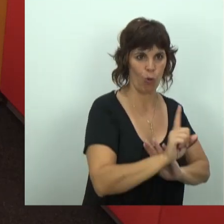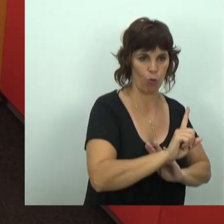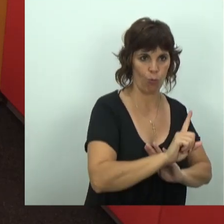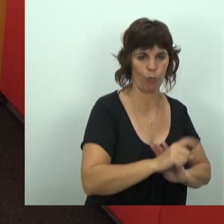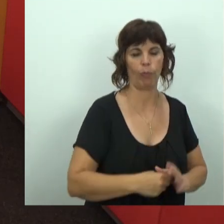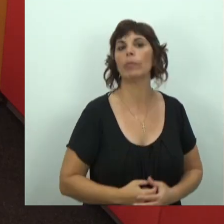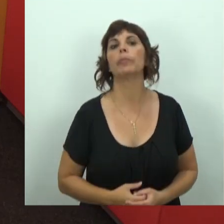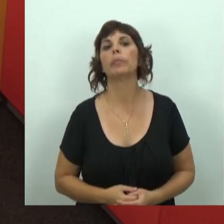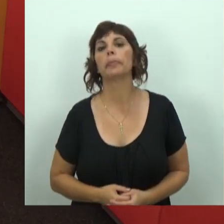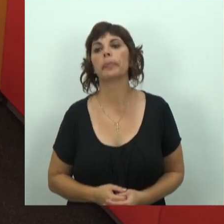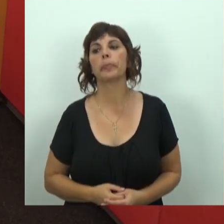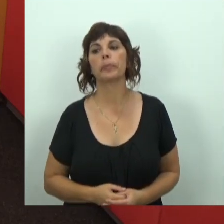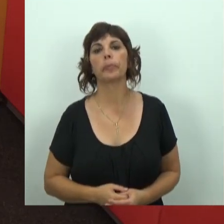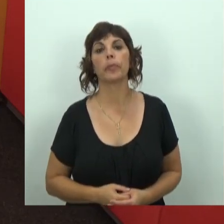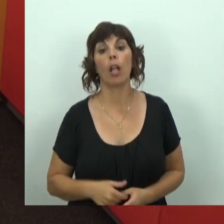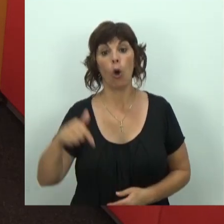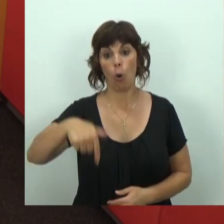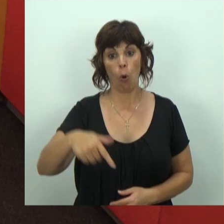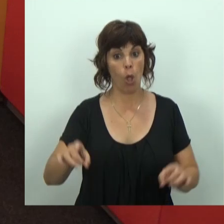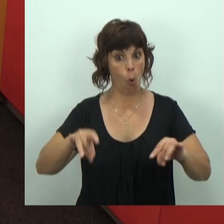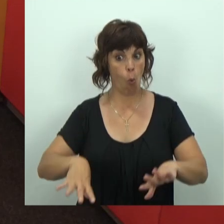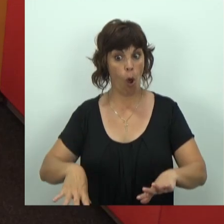o los títulos que algunos se dan.